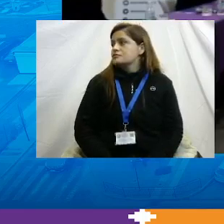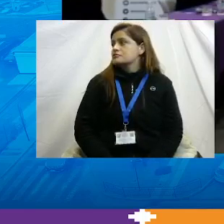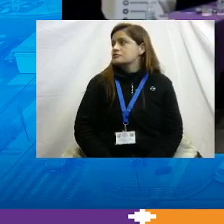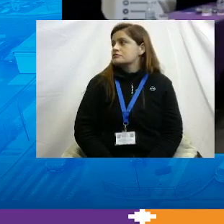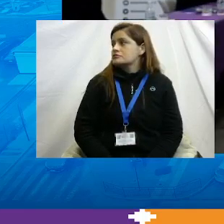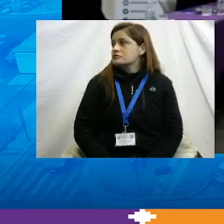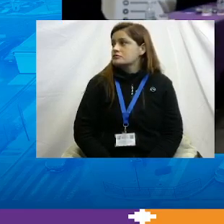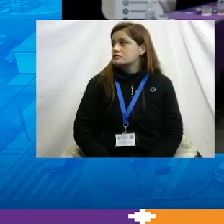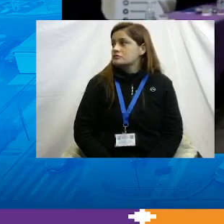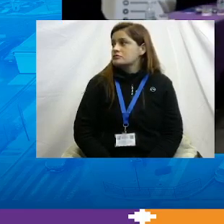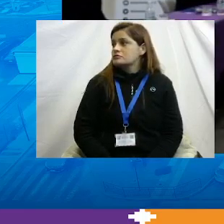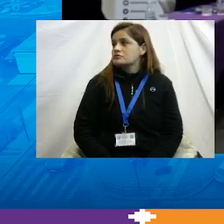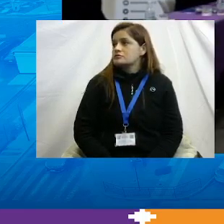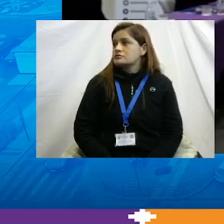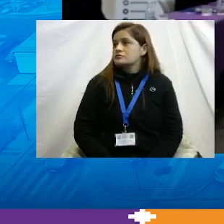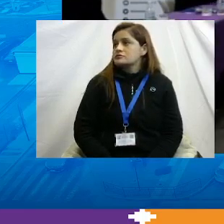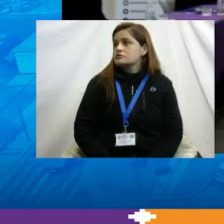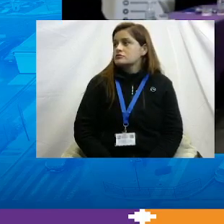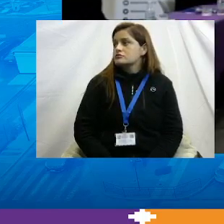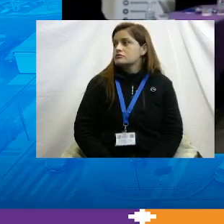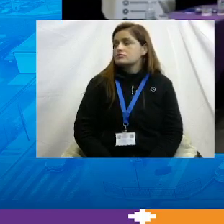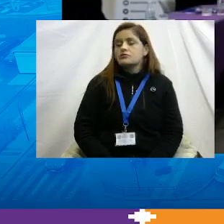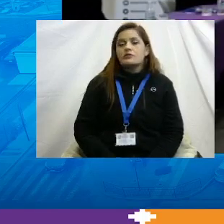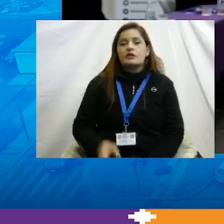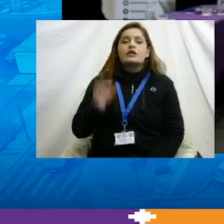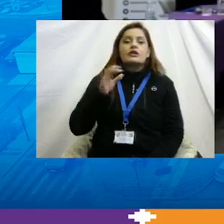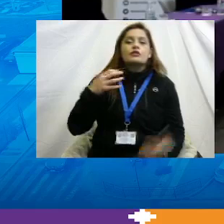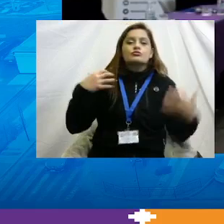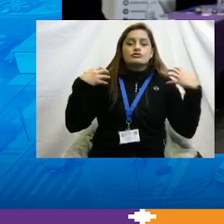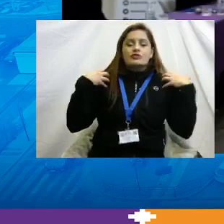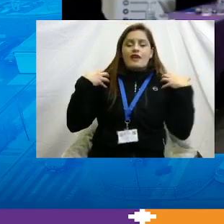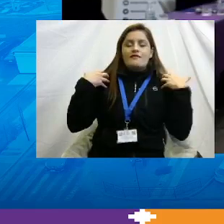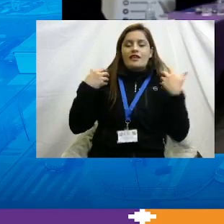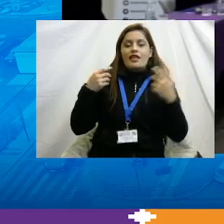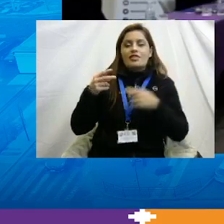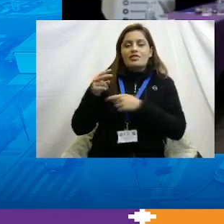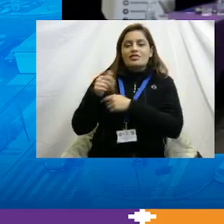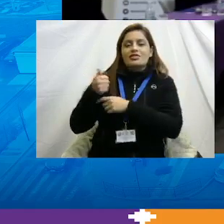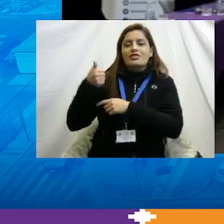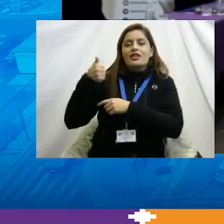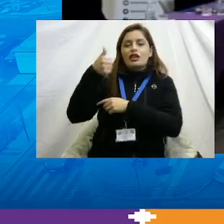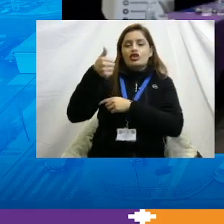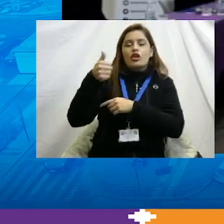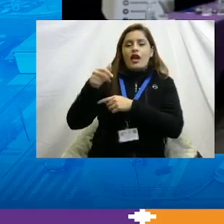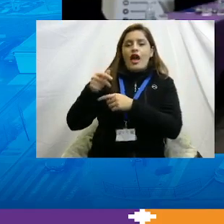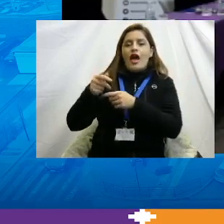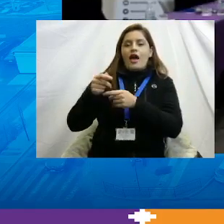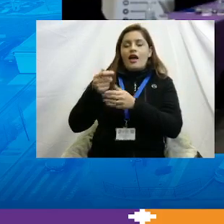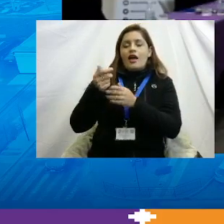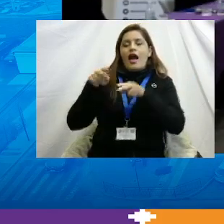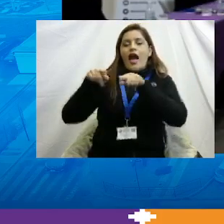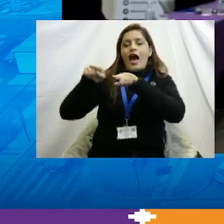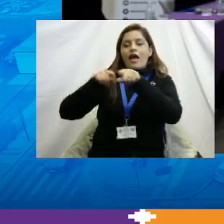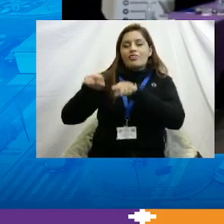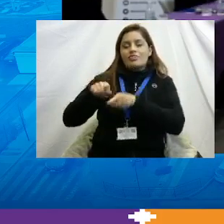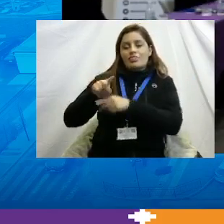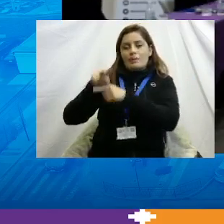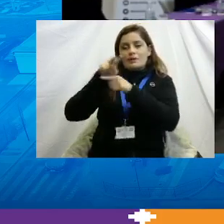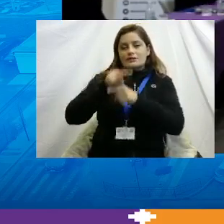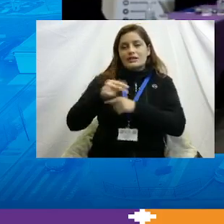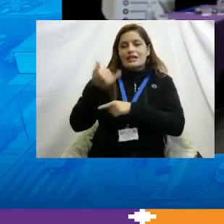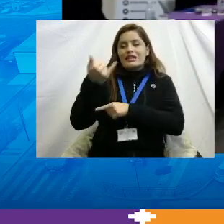Gracias, concejal. Le quiero dar la palabra a la directora de Administración y Finanzas para que pueda también